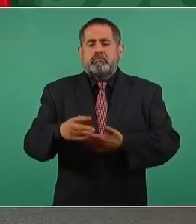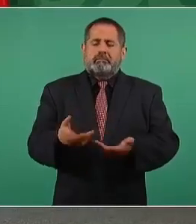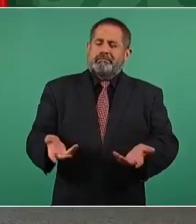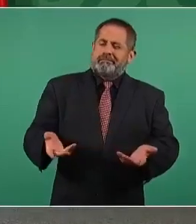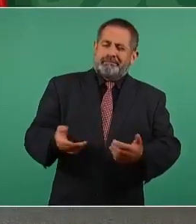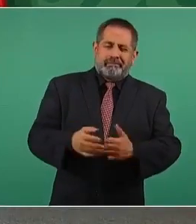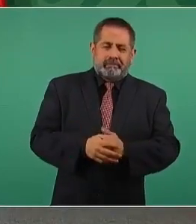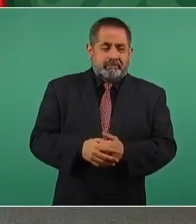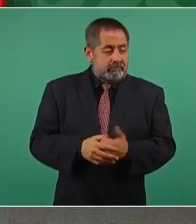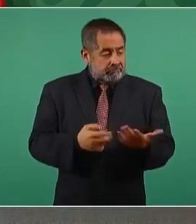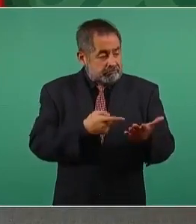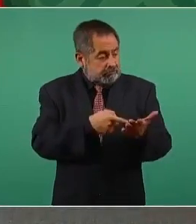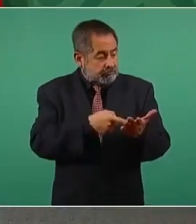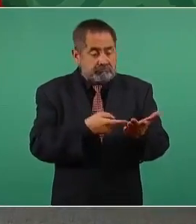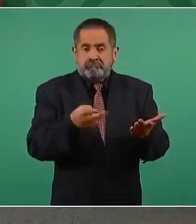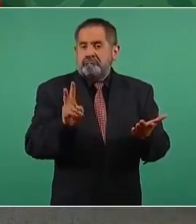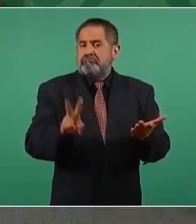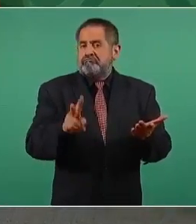así es.